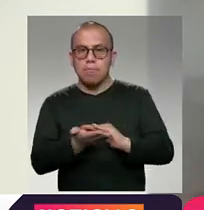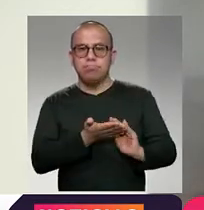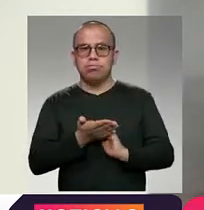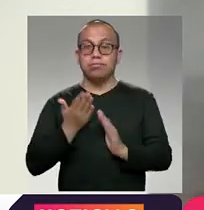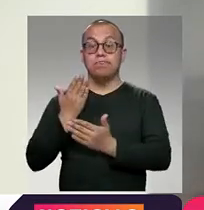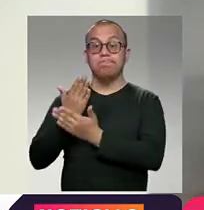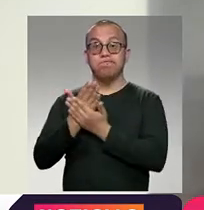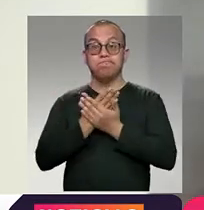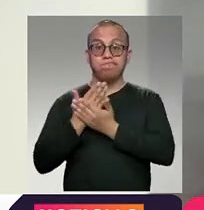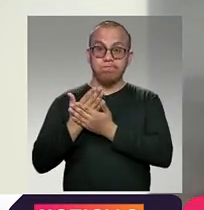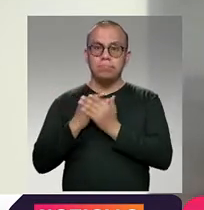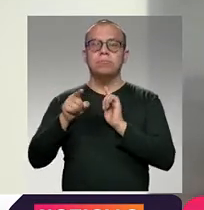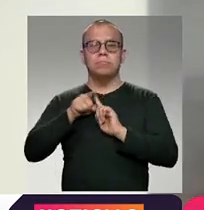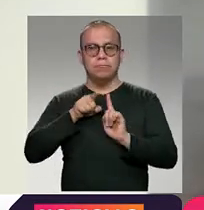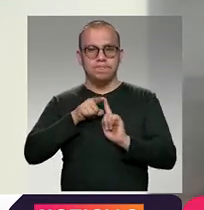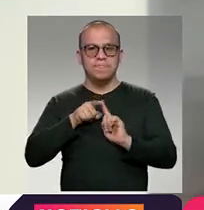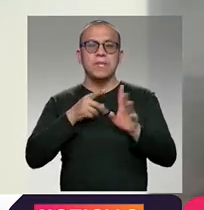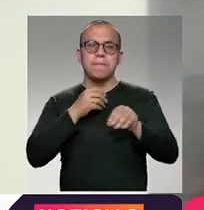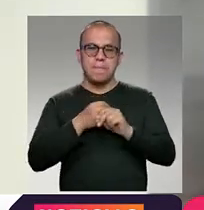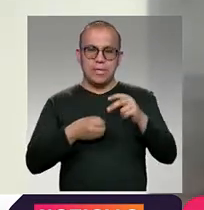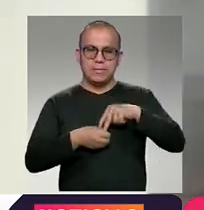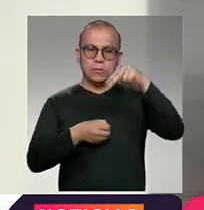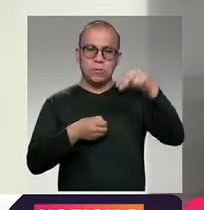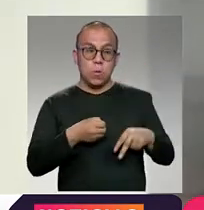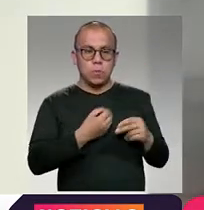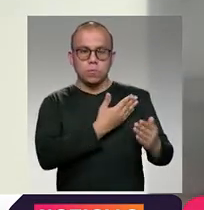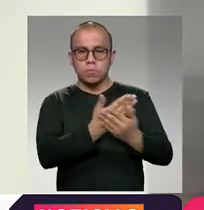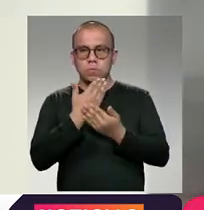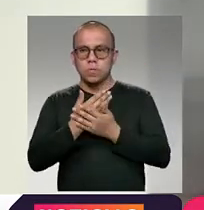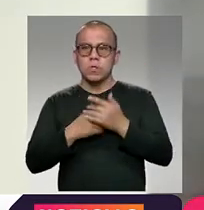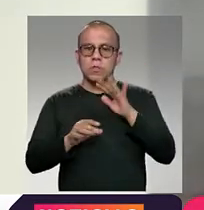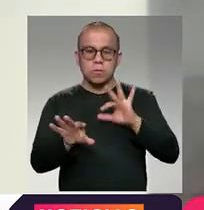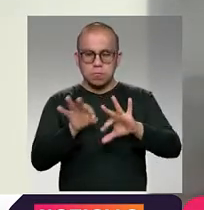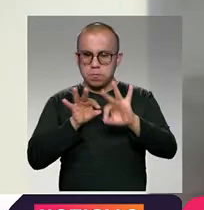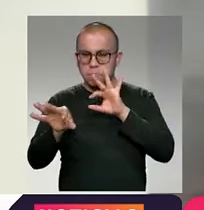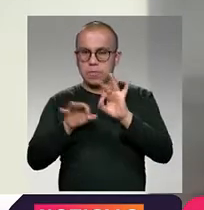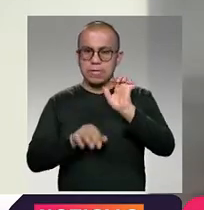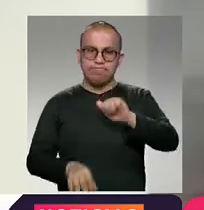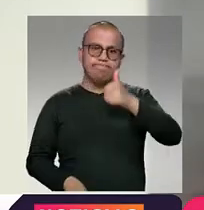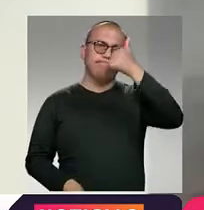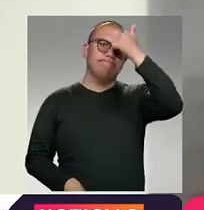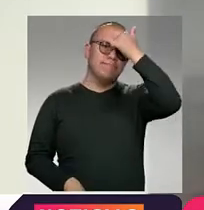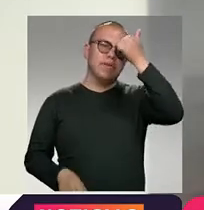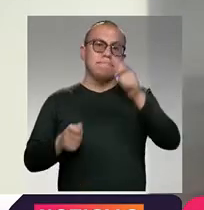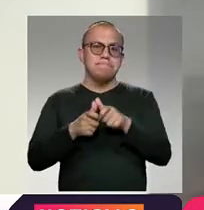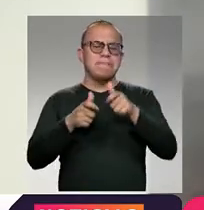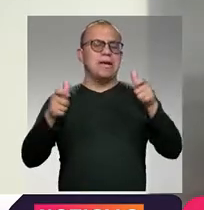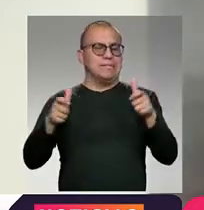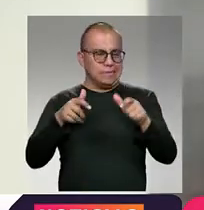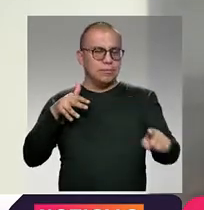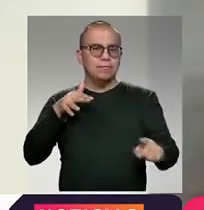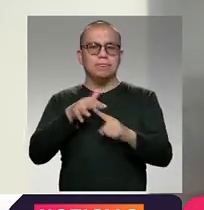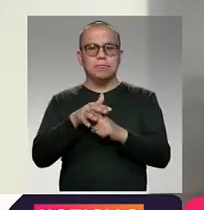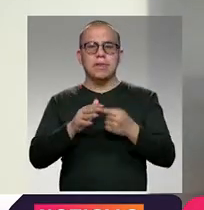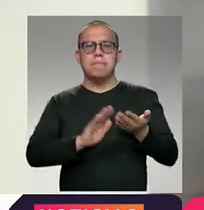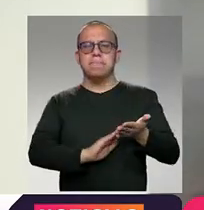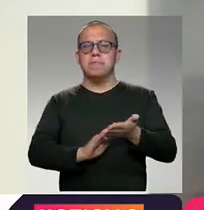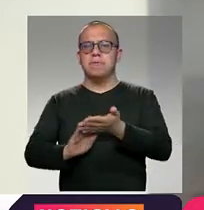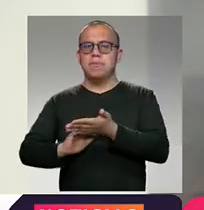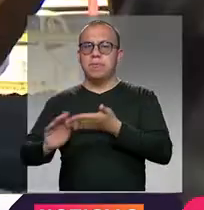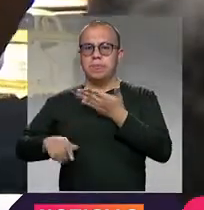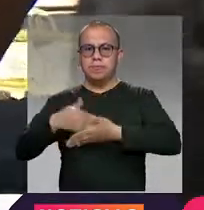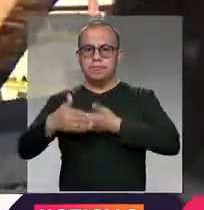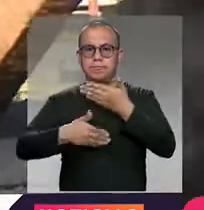reporta Transmilenio, que reporta la ciudadanía. Se hace una priorización de cuáles son los sitios de mayor daño y allí están actuando los